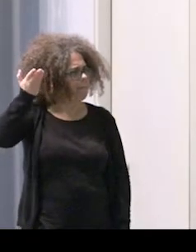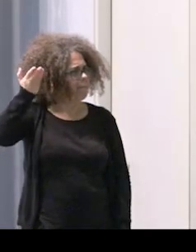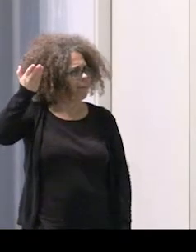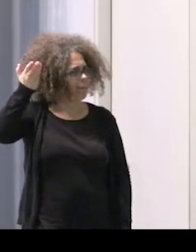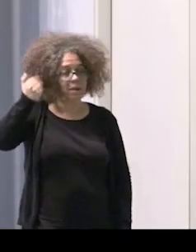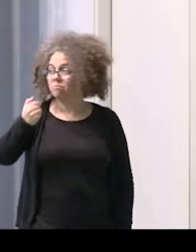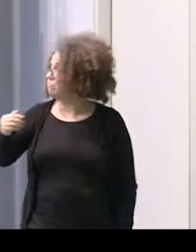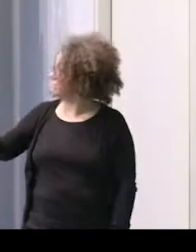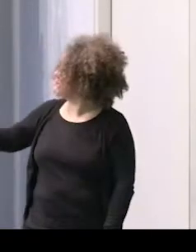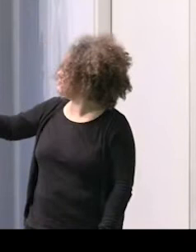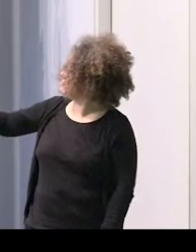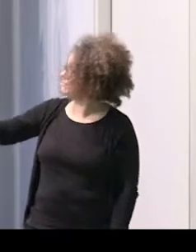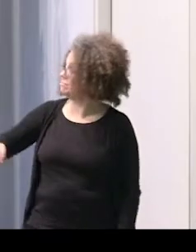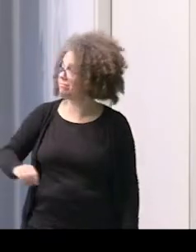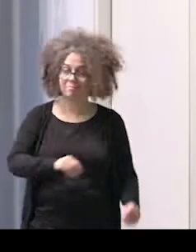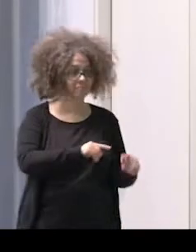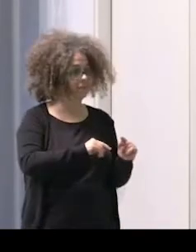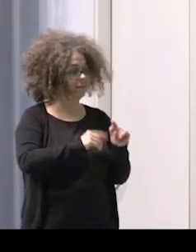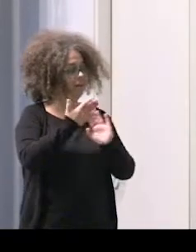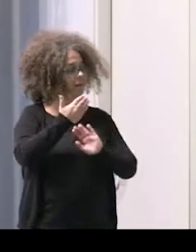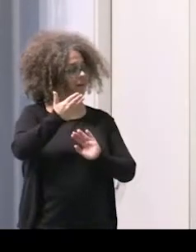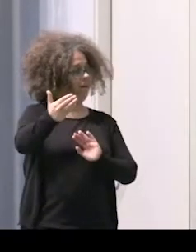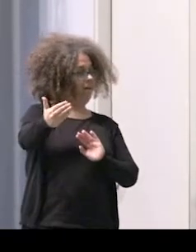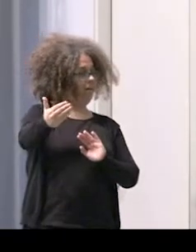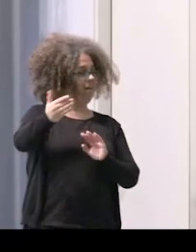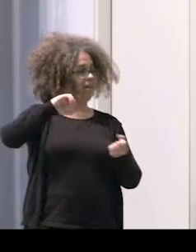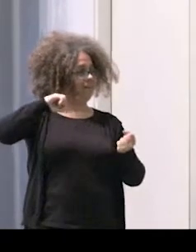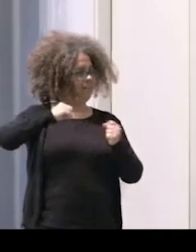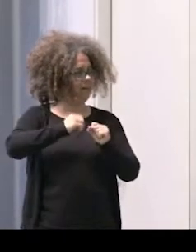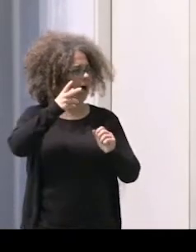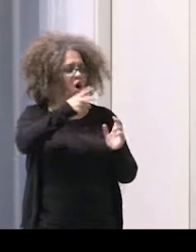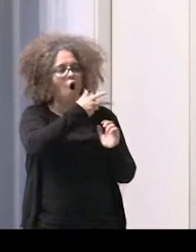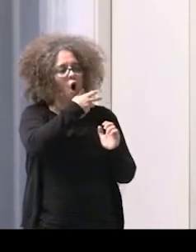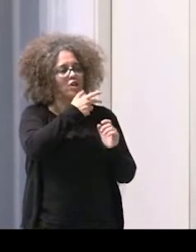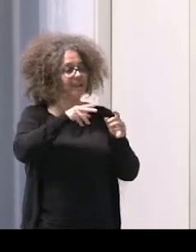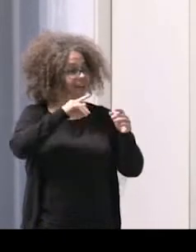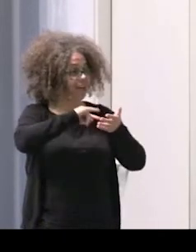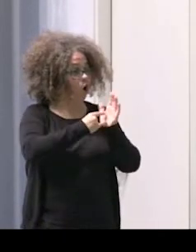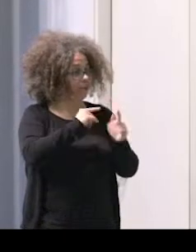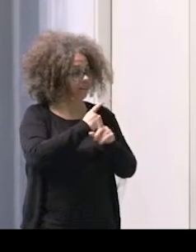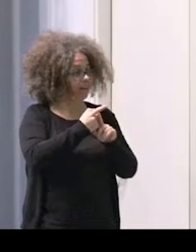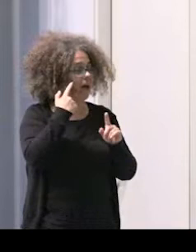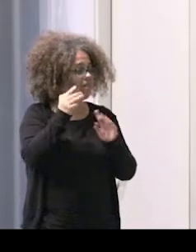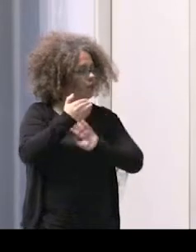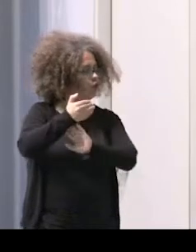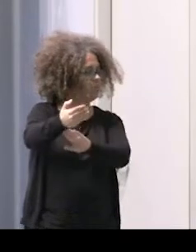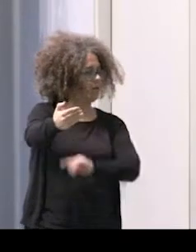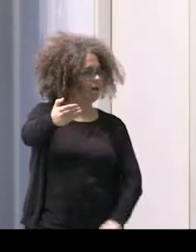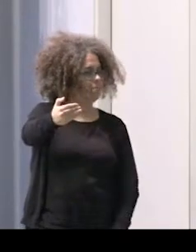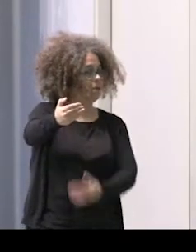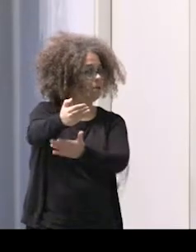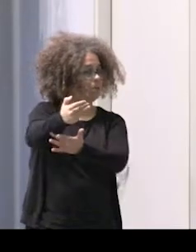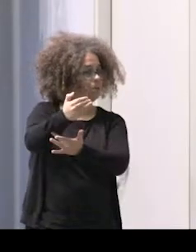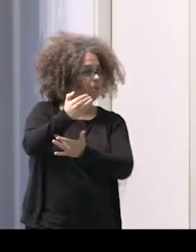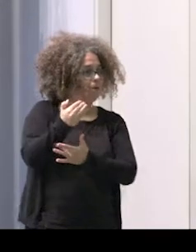la curva azul. Aumenta la oscilación al aumentar la intensidad. Pero cuando se activa el sistema eferente, la oscilación es como la